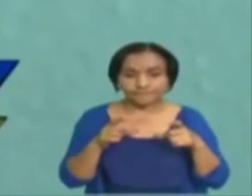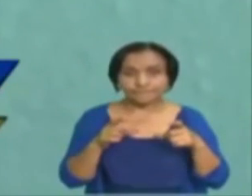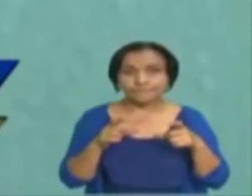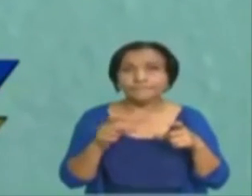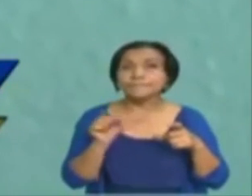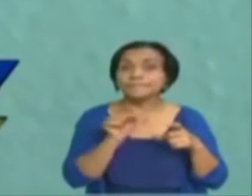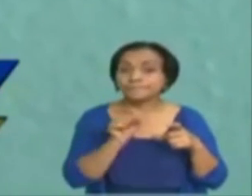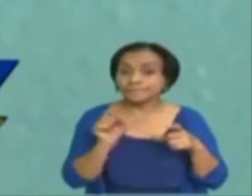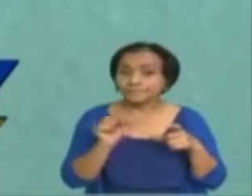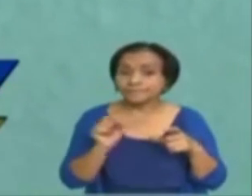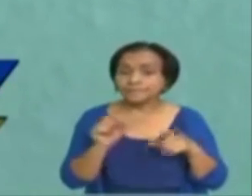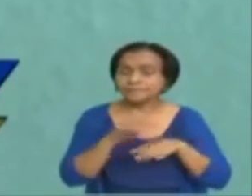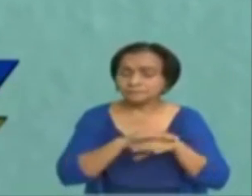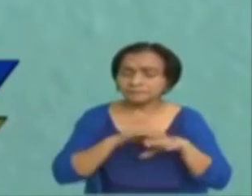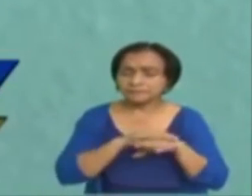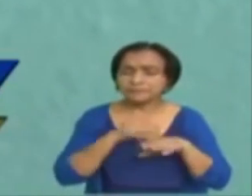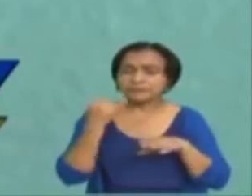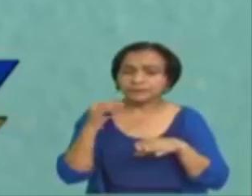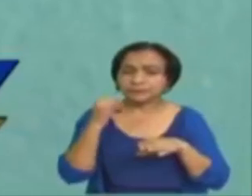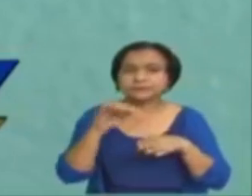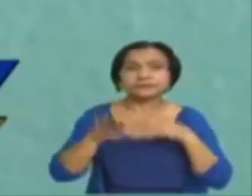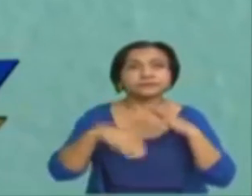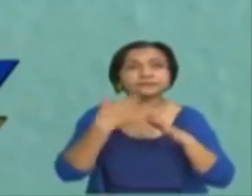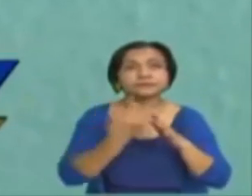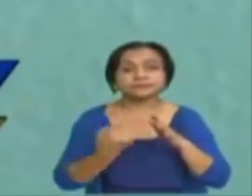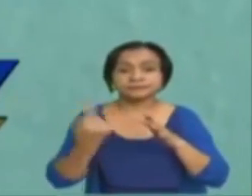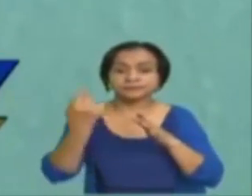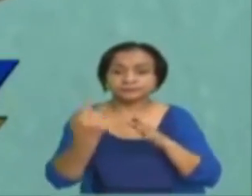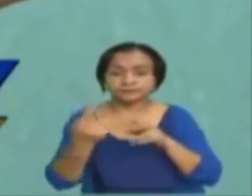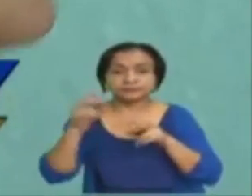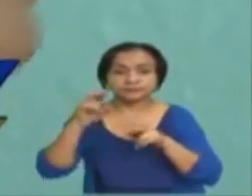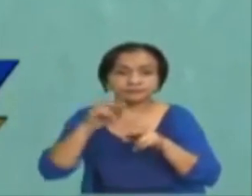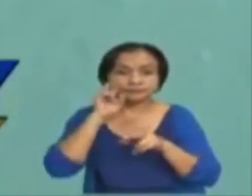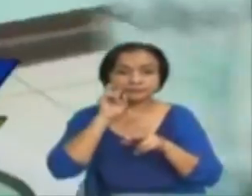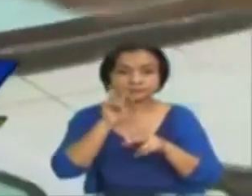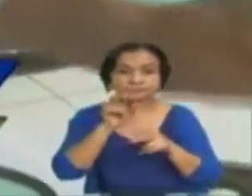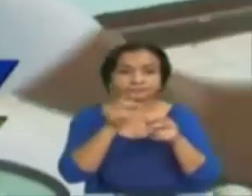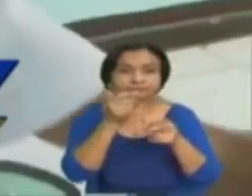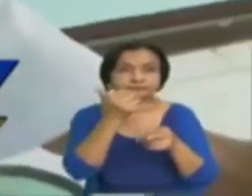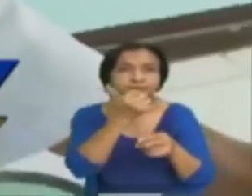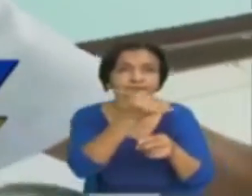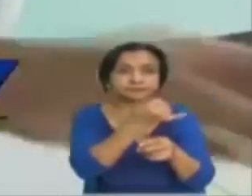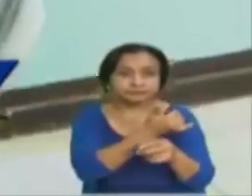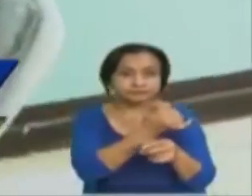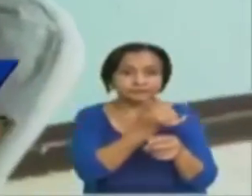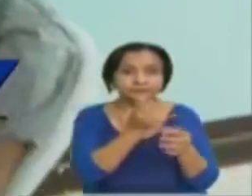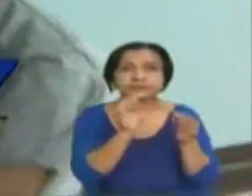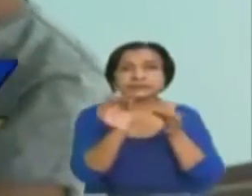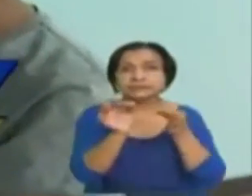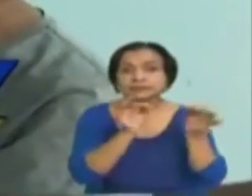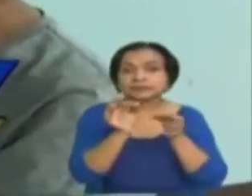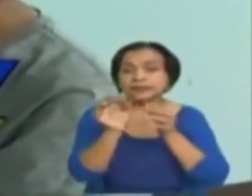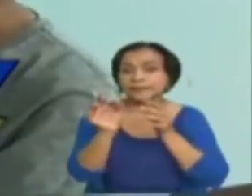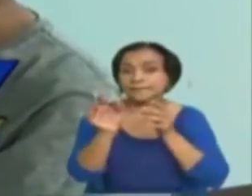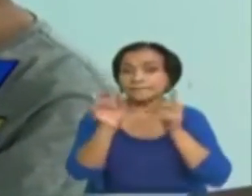de la mañana, Centro de Salud Flor de María Chavarría, en San Rafael del Norte, Jinotega, Hospital Primario Fray Odorico